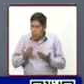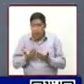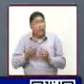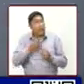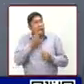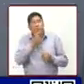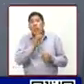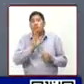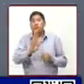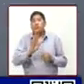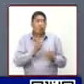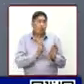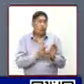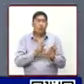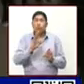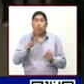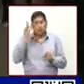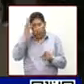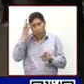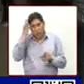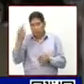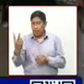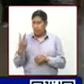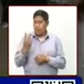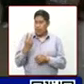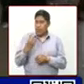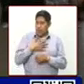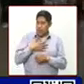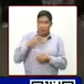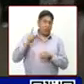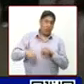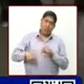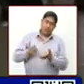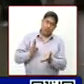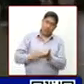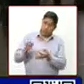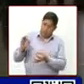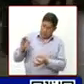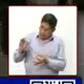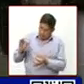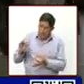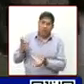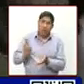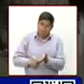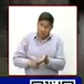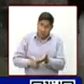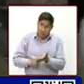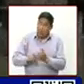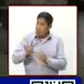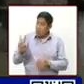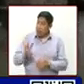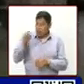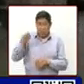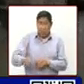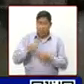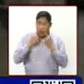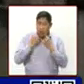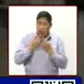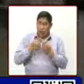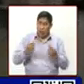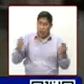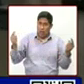presentó junto con el psicólogo que mi persona no puede firmar esto, porque si yo firmo tengo que estar el viernes aquí